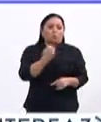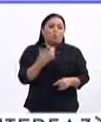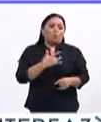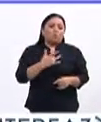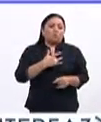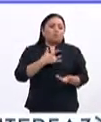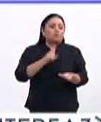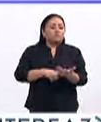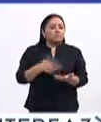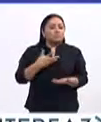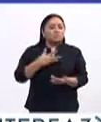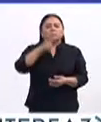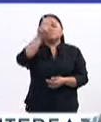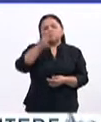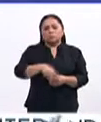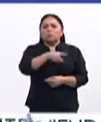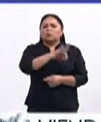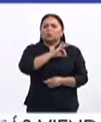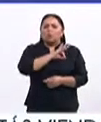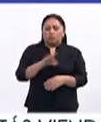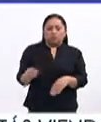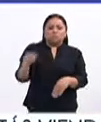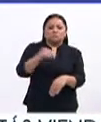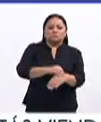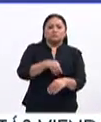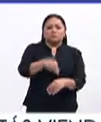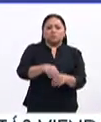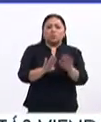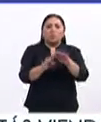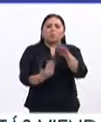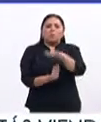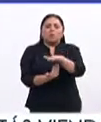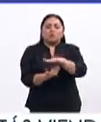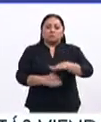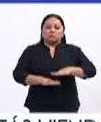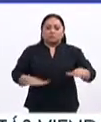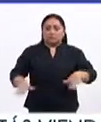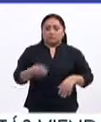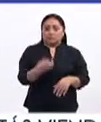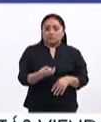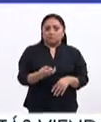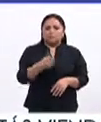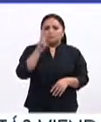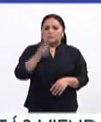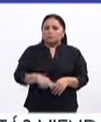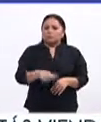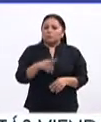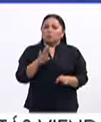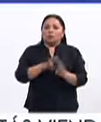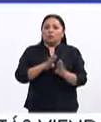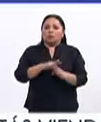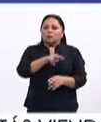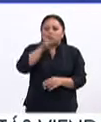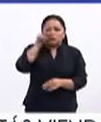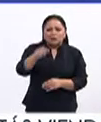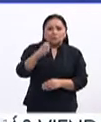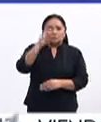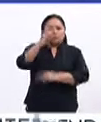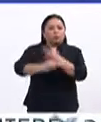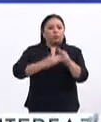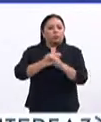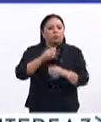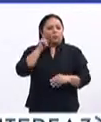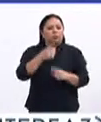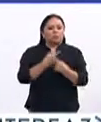corazón, realmente lo puedes poner en la mesa, y es algo que realmente te hace ver el mundo de una